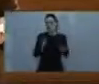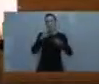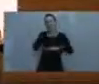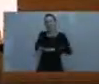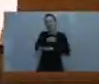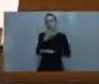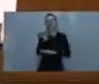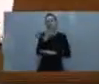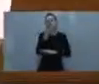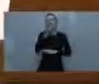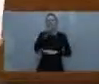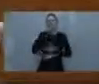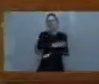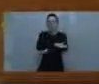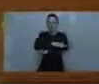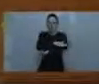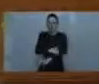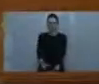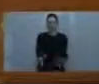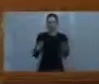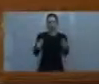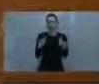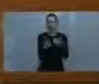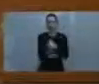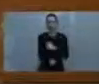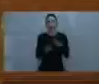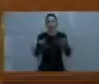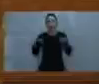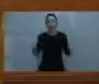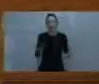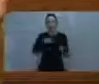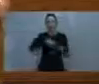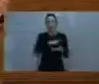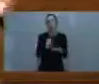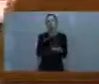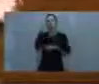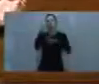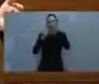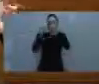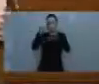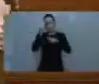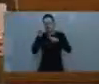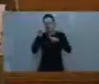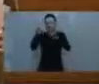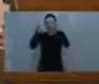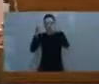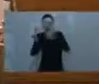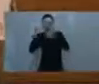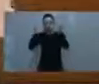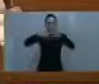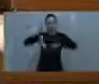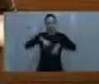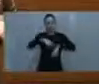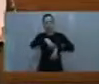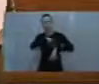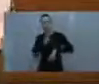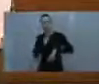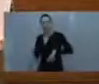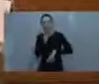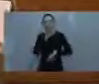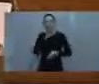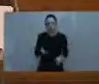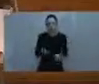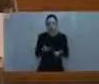un gobierno. ¿Cómo concibe, o cómo creo yo, cómo creemos nosotros que usted concibe los acuerdos? Pues los